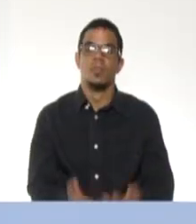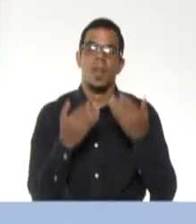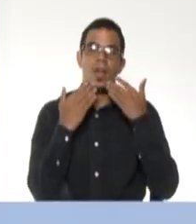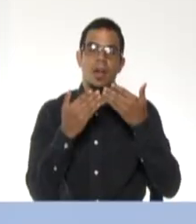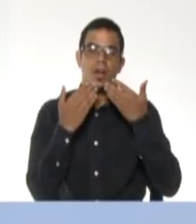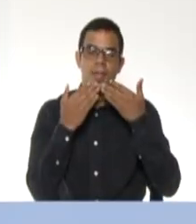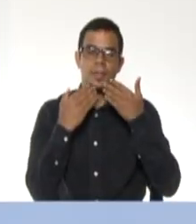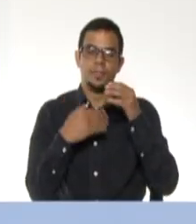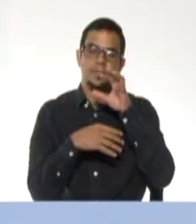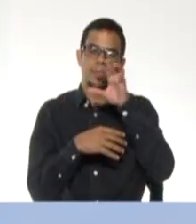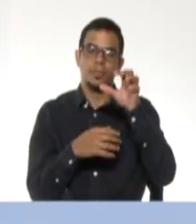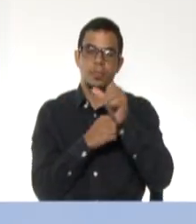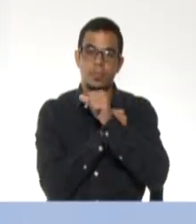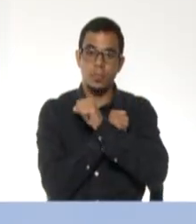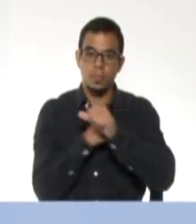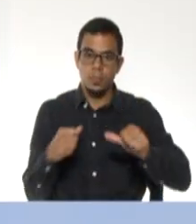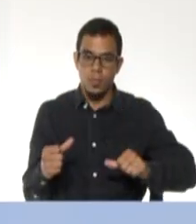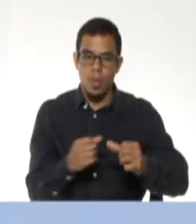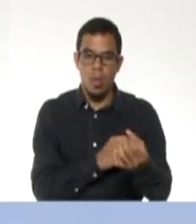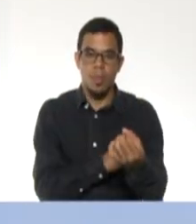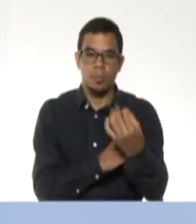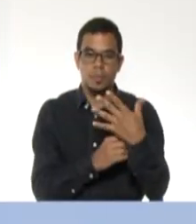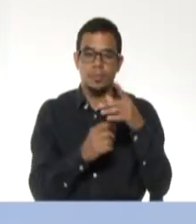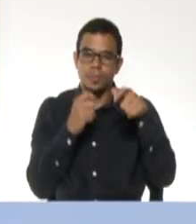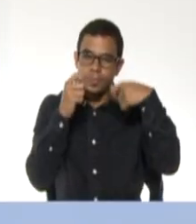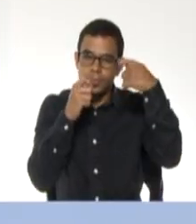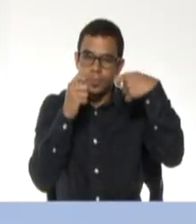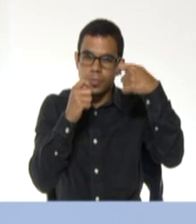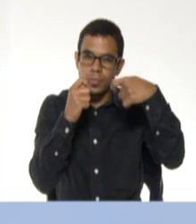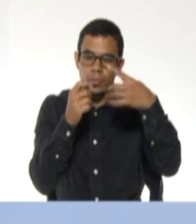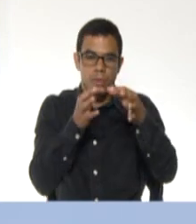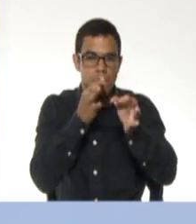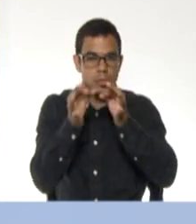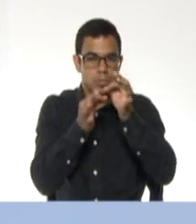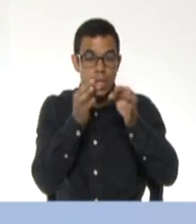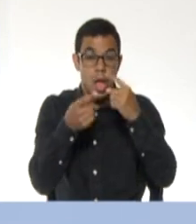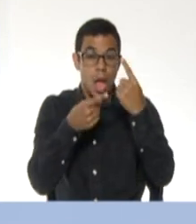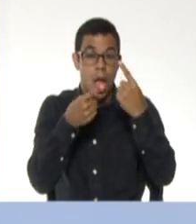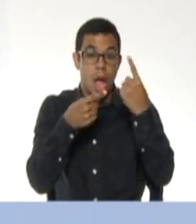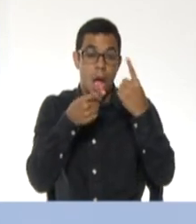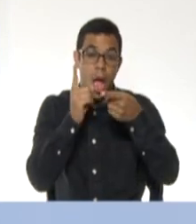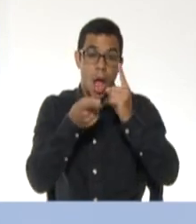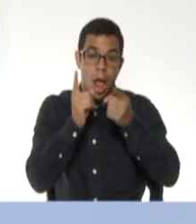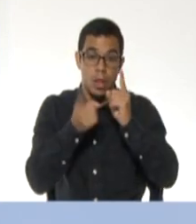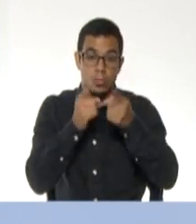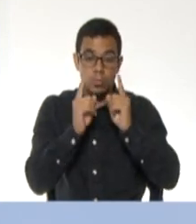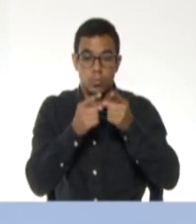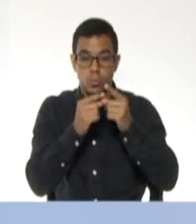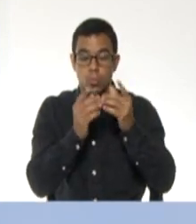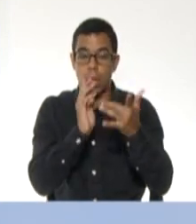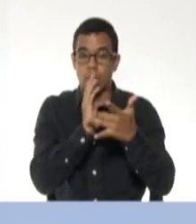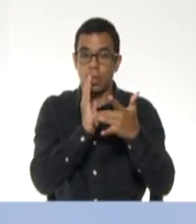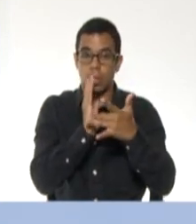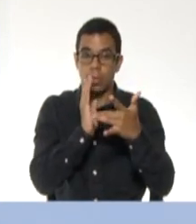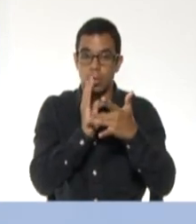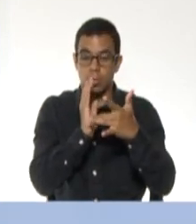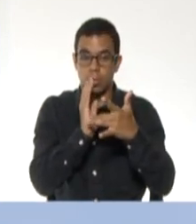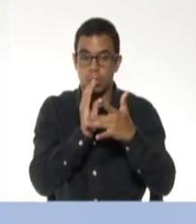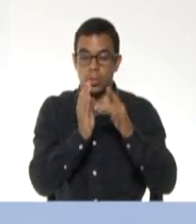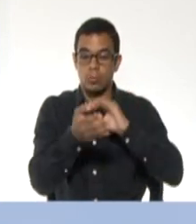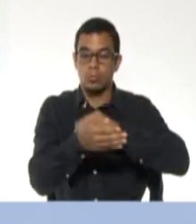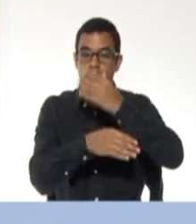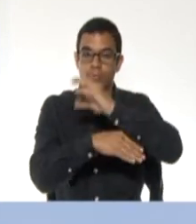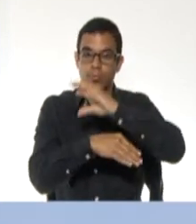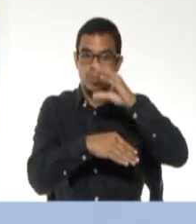Gracias al CEBIT del Estado Portuguesa por la elaboración de este material donde nos muestran algunas de las aplicaciones de código abierto que podemos conseguir en